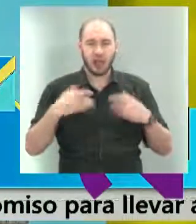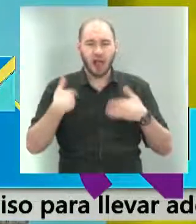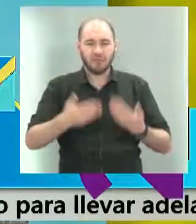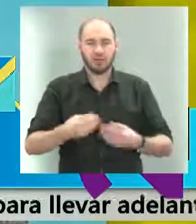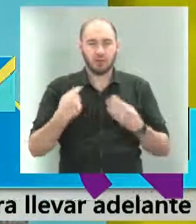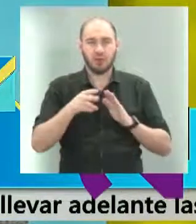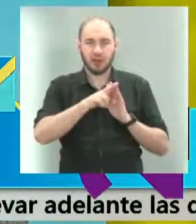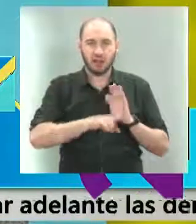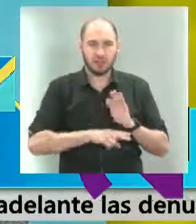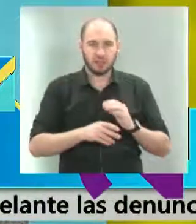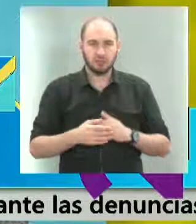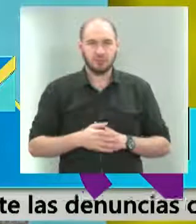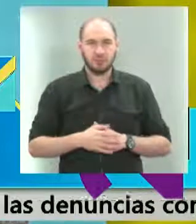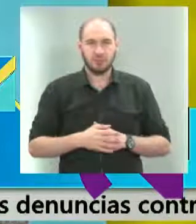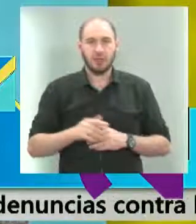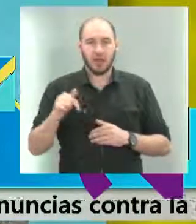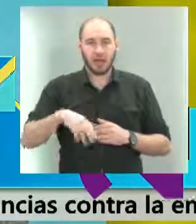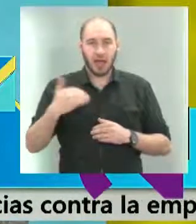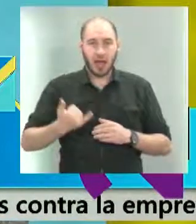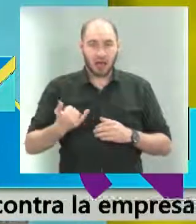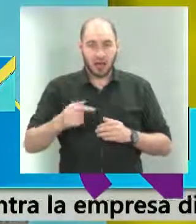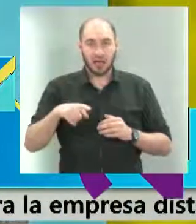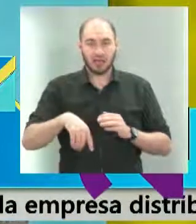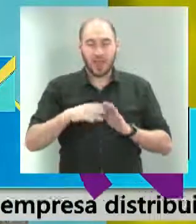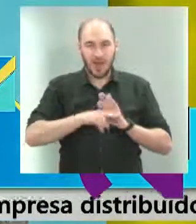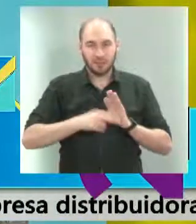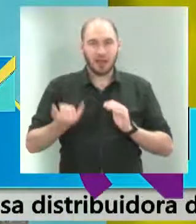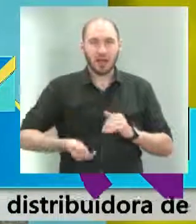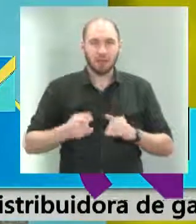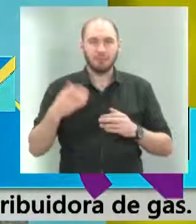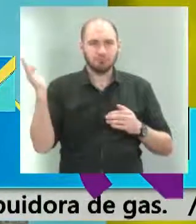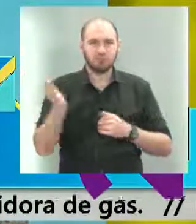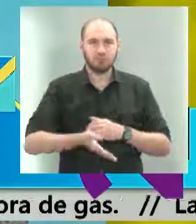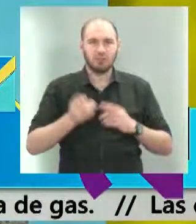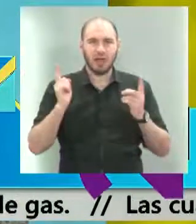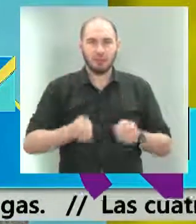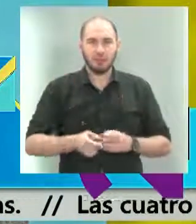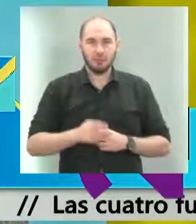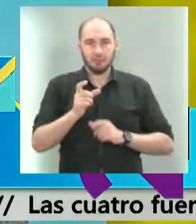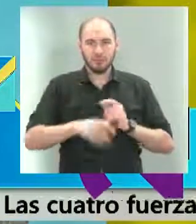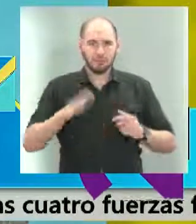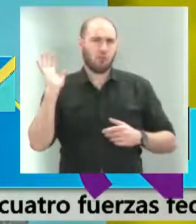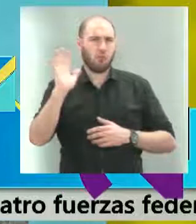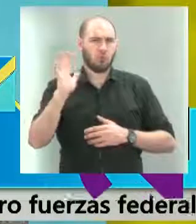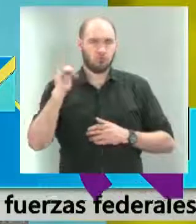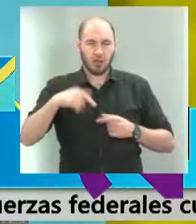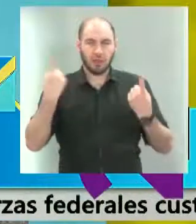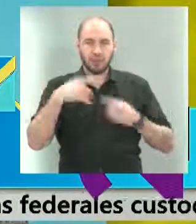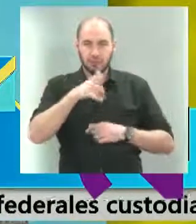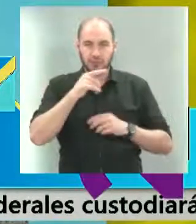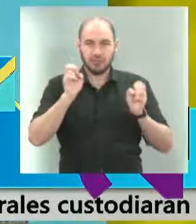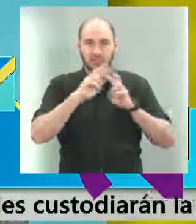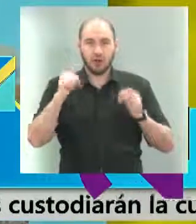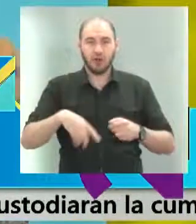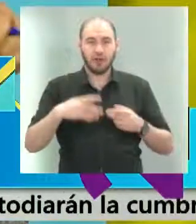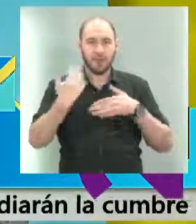con las reglamentaciones que existen en la actualidad para poder avanzar y castigar también a los barra bravas. Esto es Distintos Parecidos y el tema de hoy